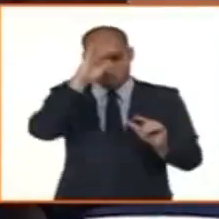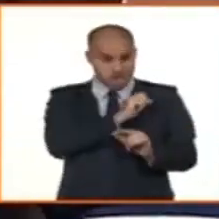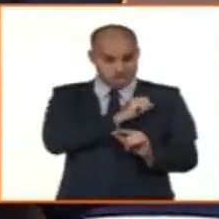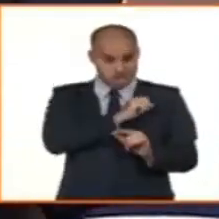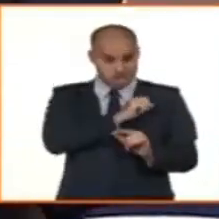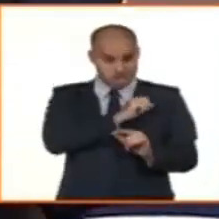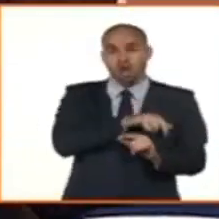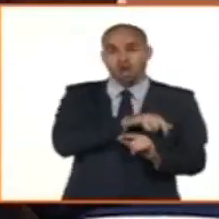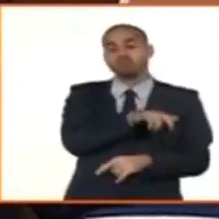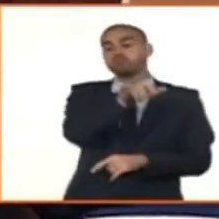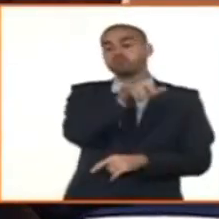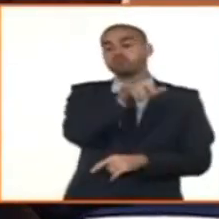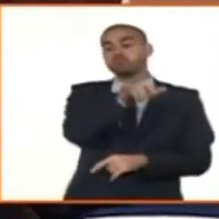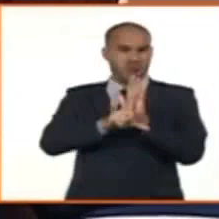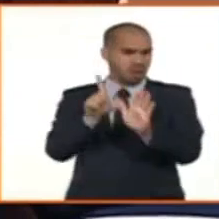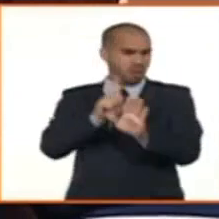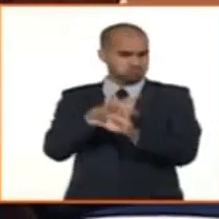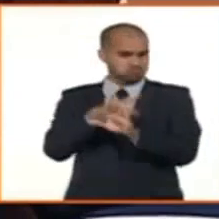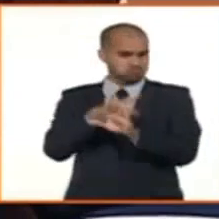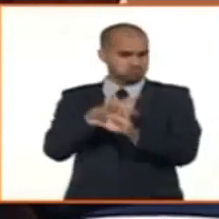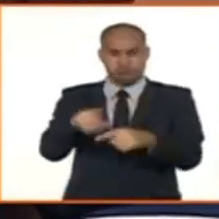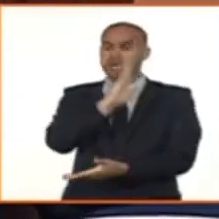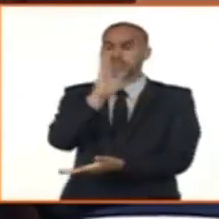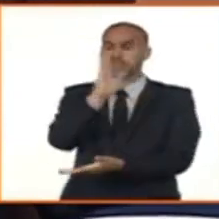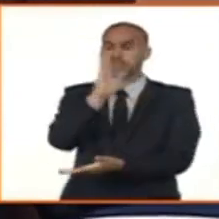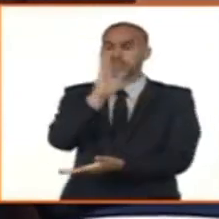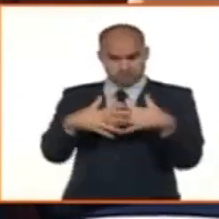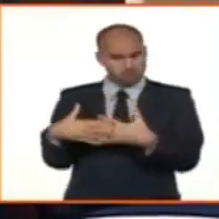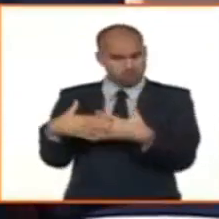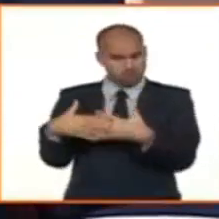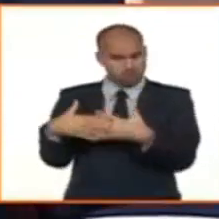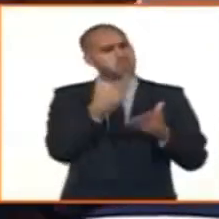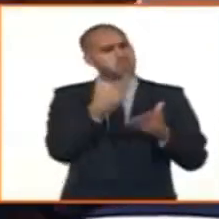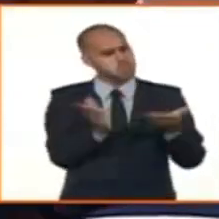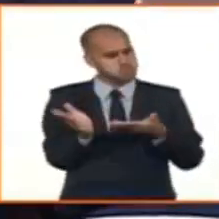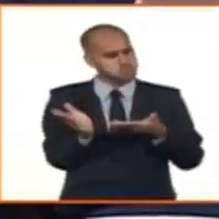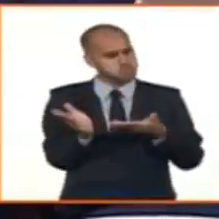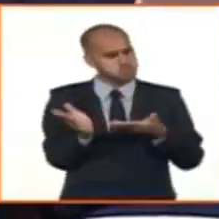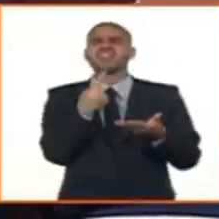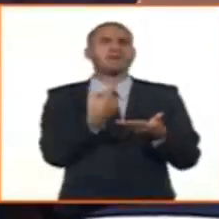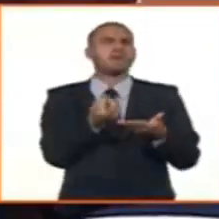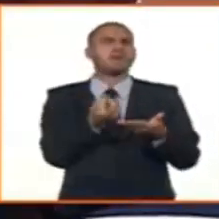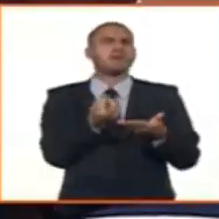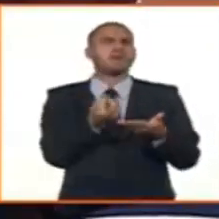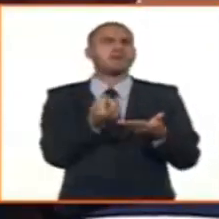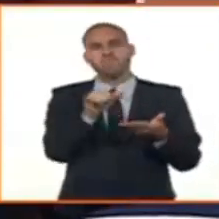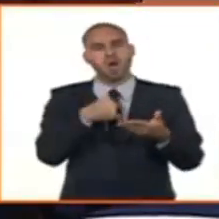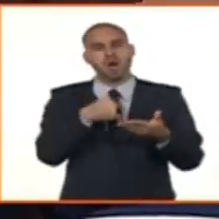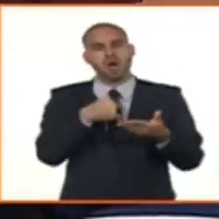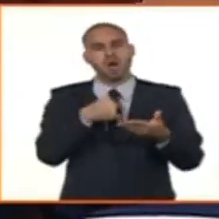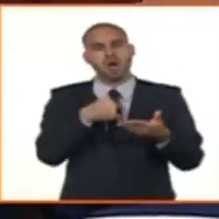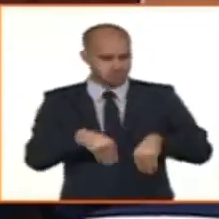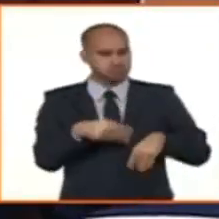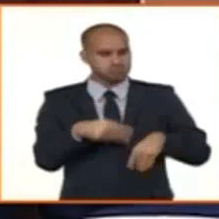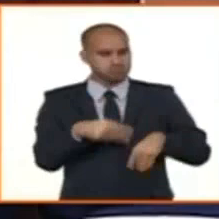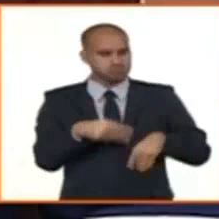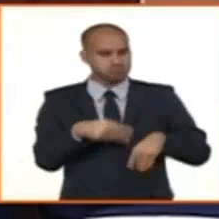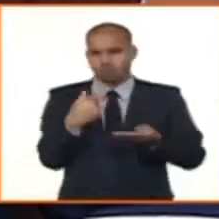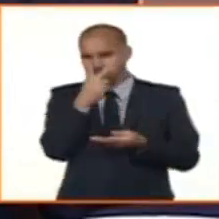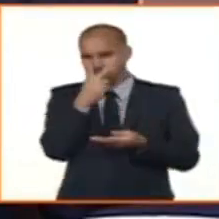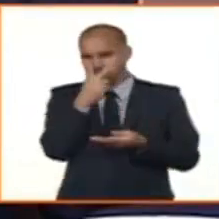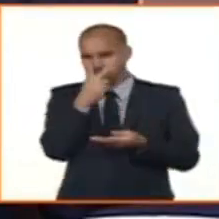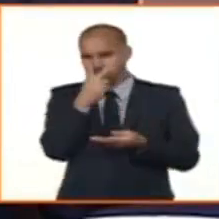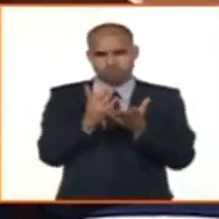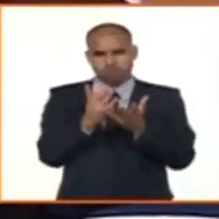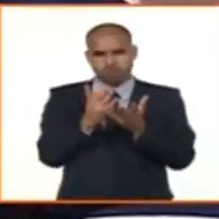Unidos, como decía el doctor Aja hace unos minutos, y les dio la categoría de refugiados, con el objetivo de, fundamentalmente, drenar a Cuba de